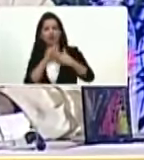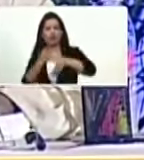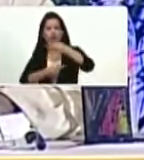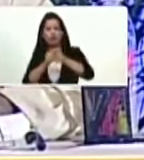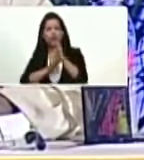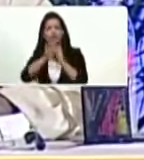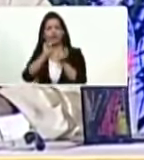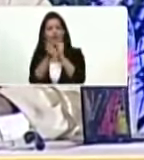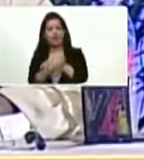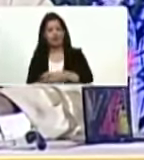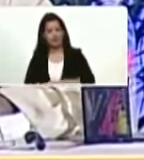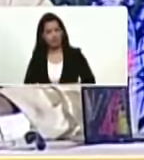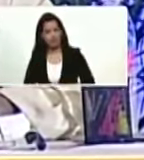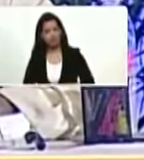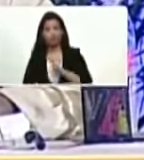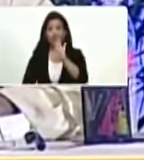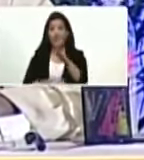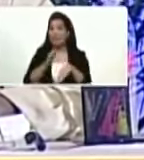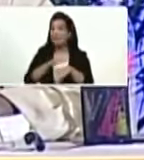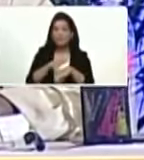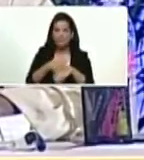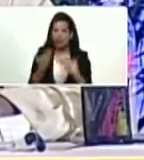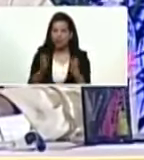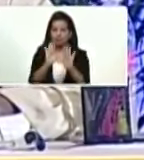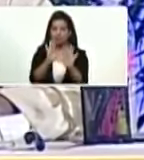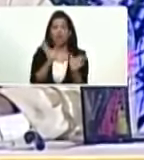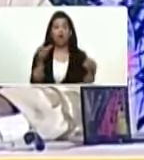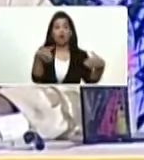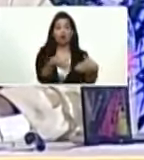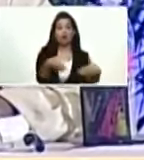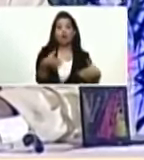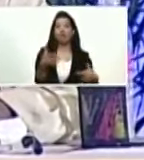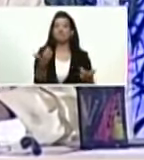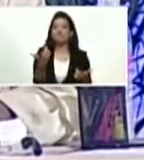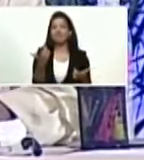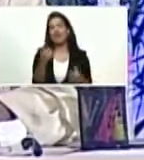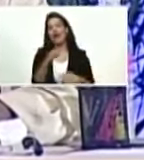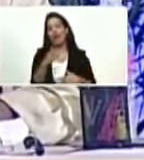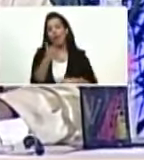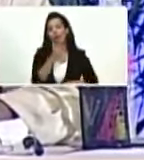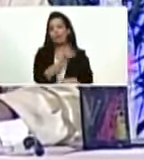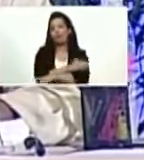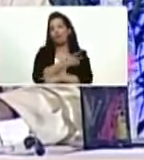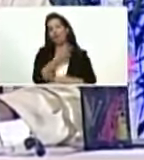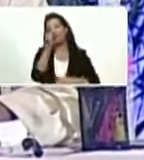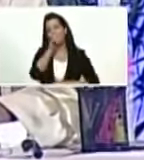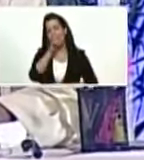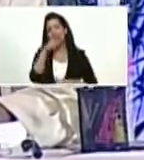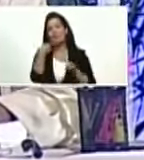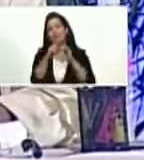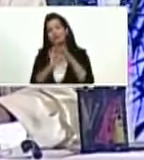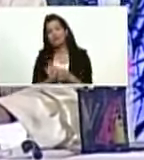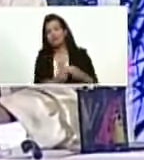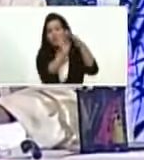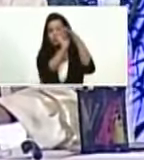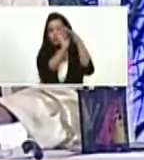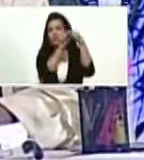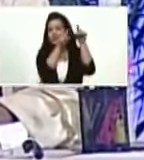Porque la derecha latinoamericana, unida al ombligo del imperio norteamericano, no respeta reglas de